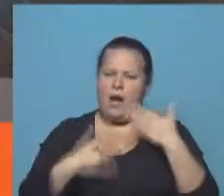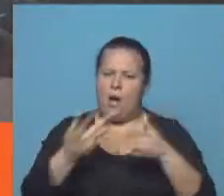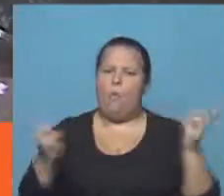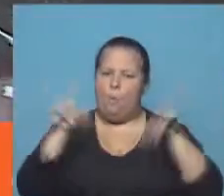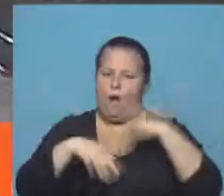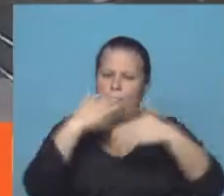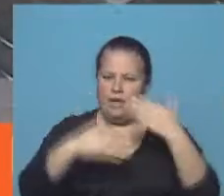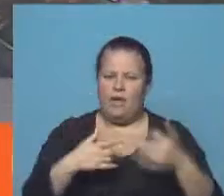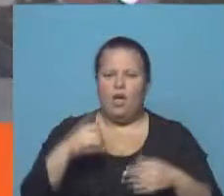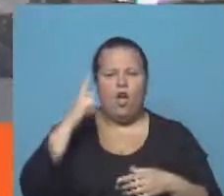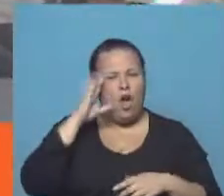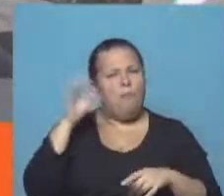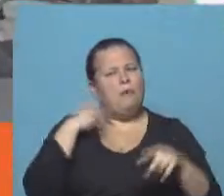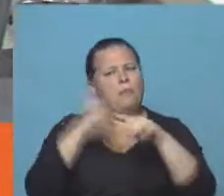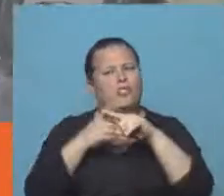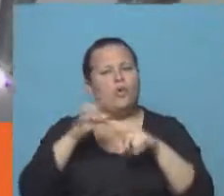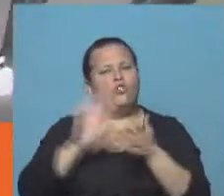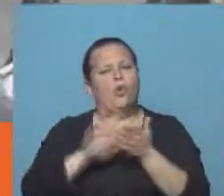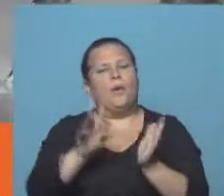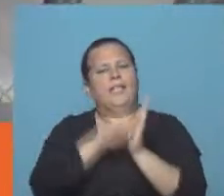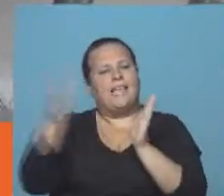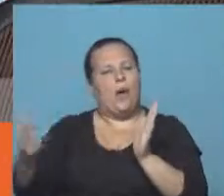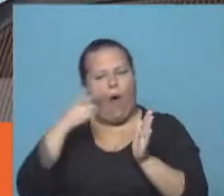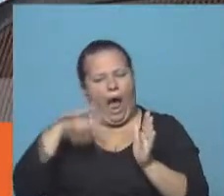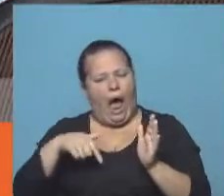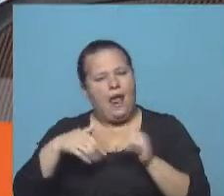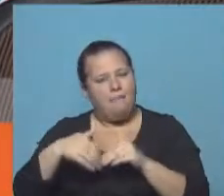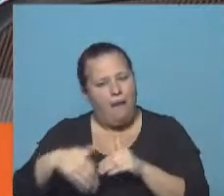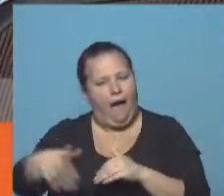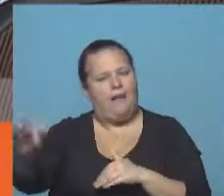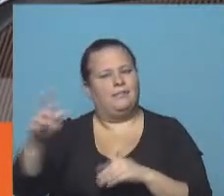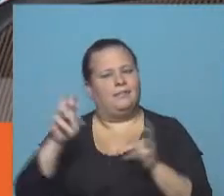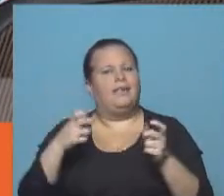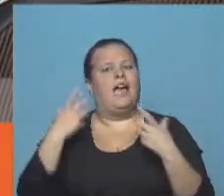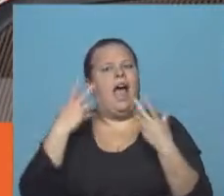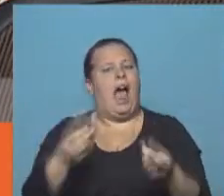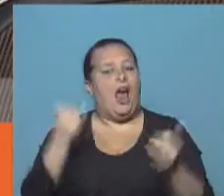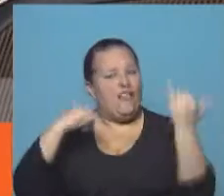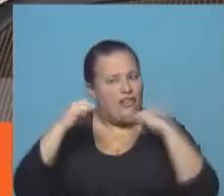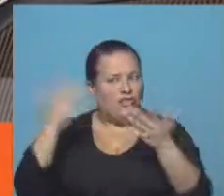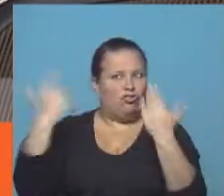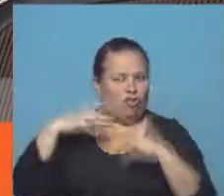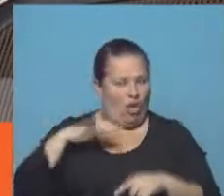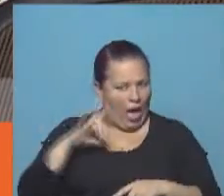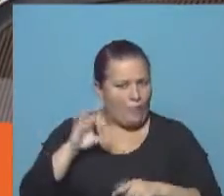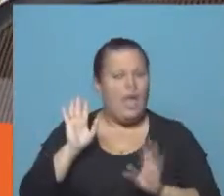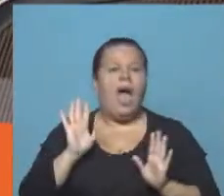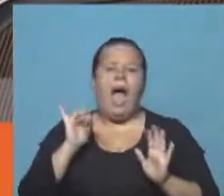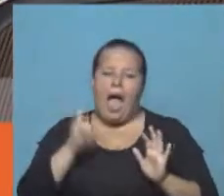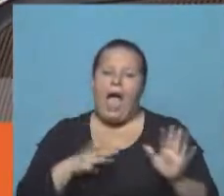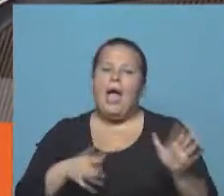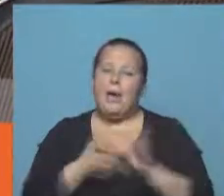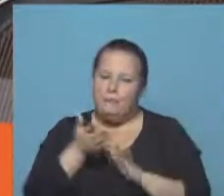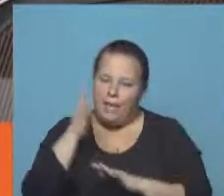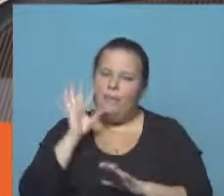a Se crecer. tenía una visión mucho más positiva de lo que iba a ser esta segunda parte del año. Ahora se está estirando un poco la cuestión. La ayuda de inversiones todavía no vino. Si bien hay un ambiente